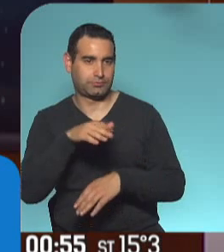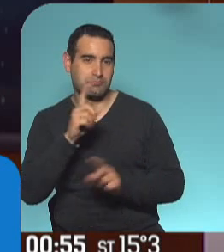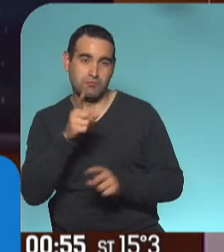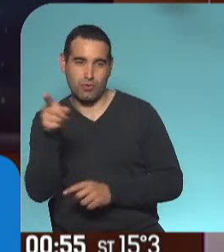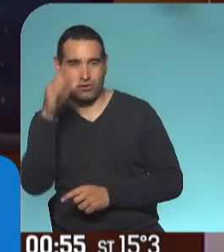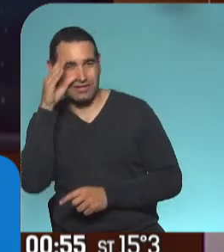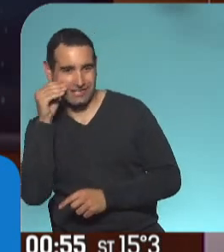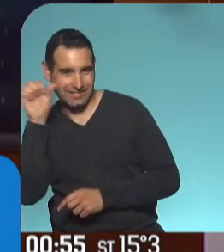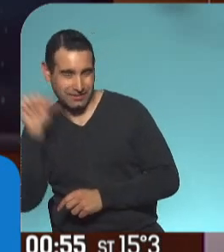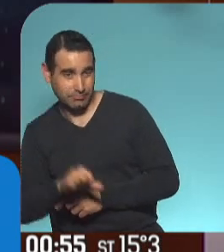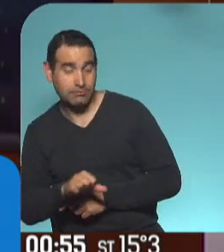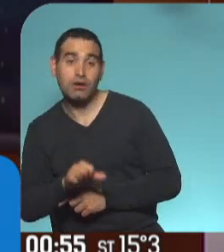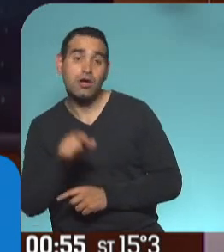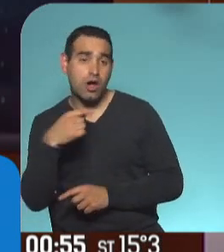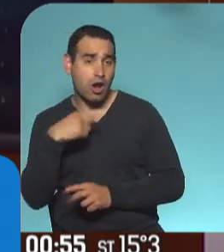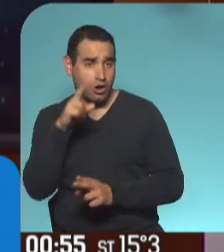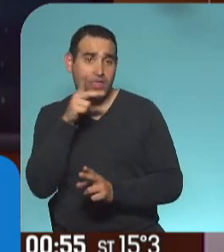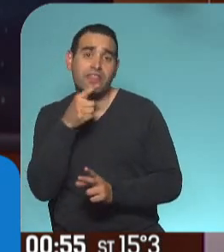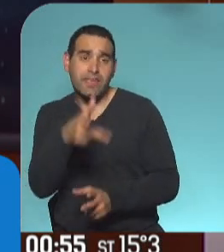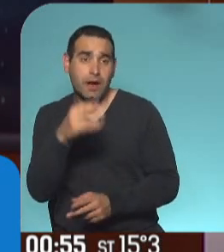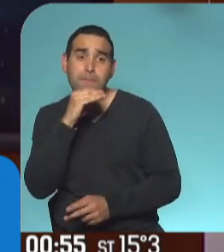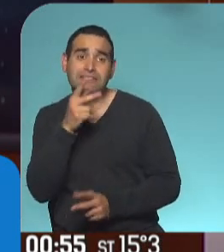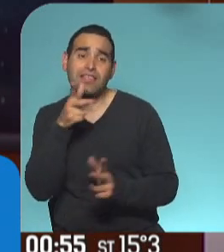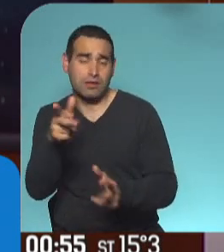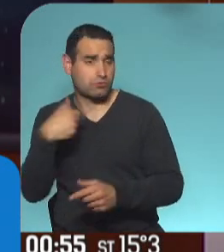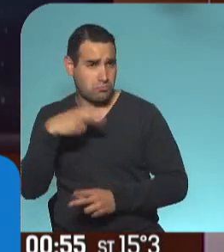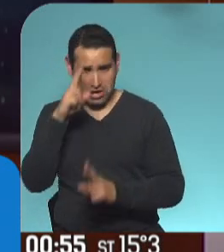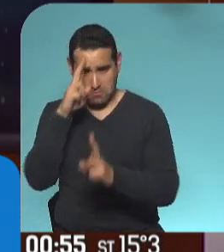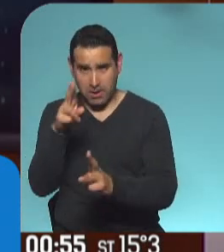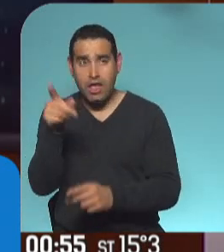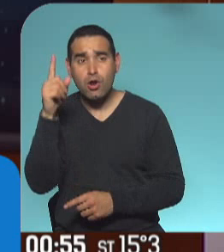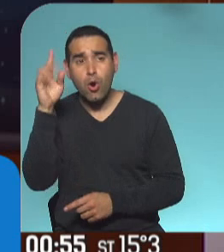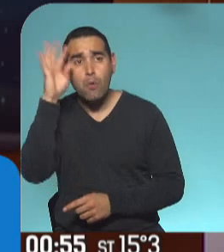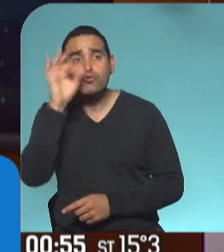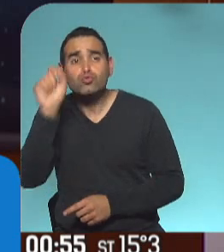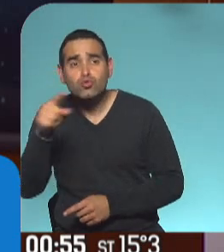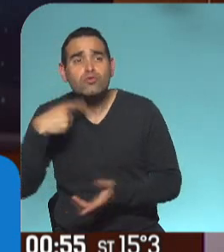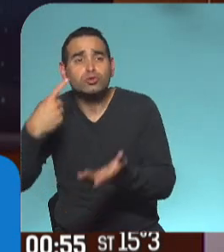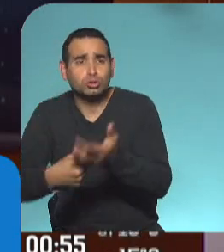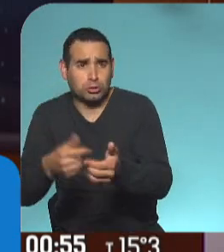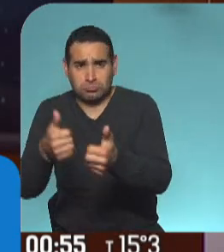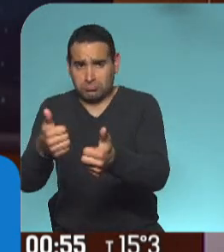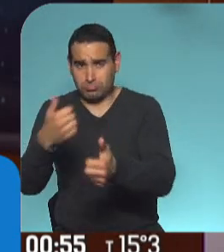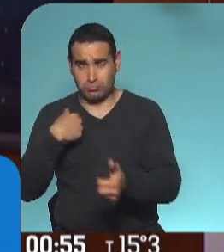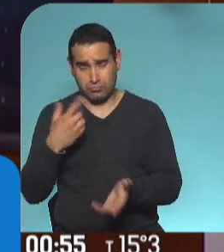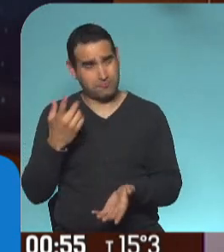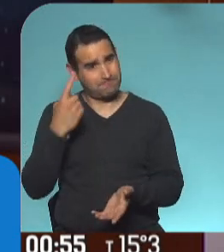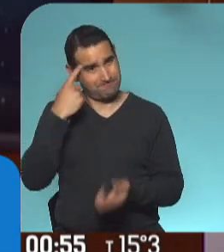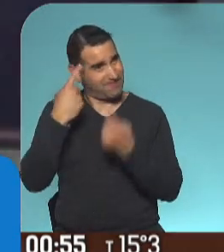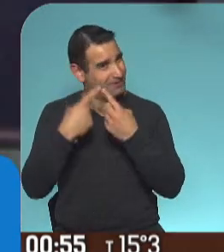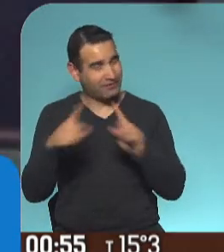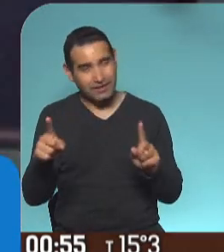le dije también que iba a respetar su decisión aún cuando no la compartiera le pedí que siguiéramos abrazando el